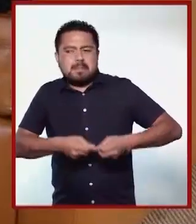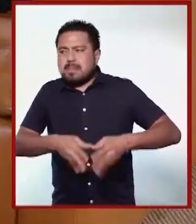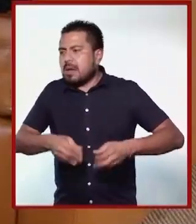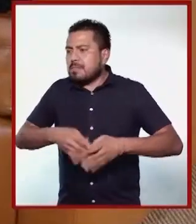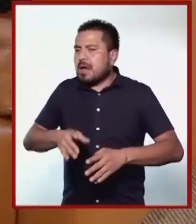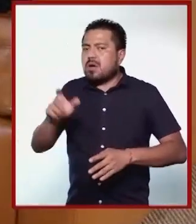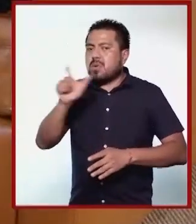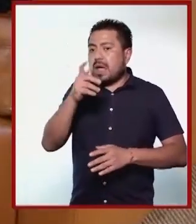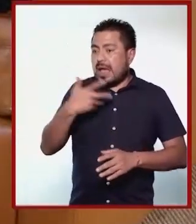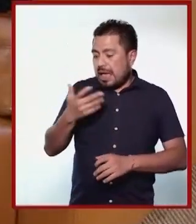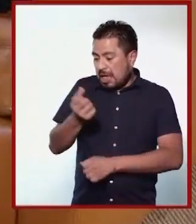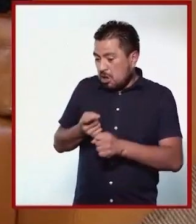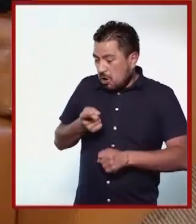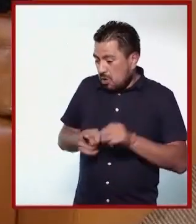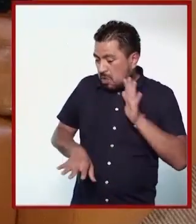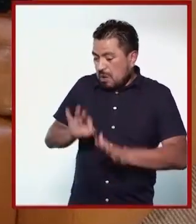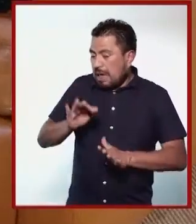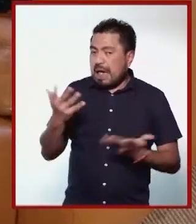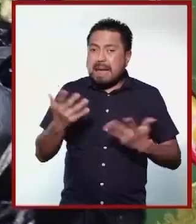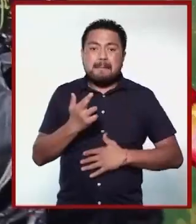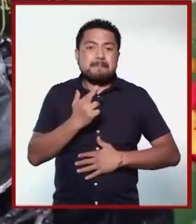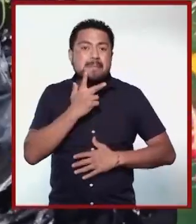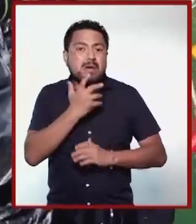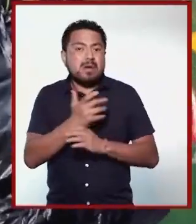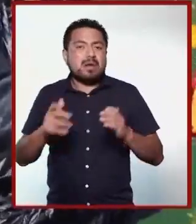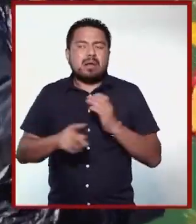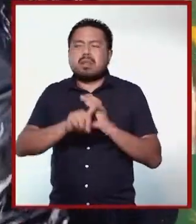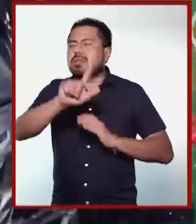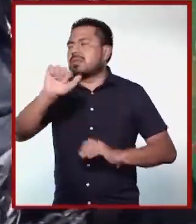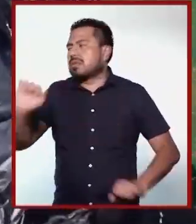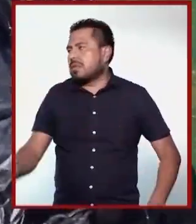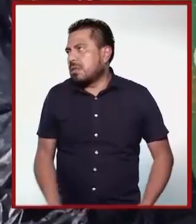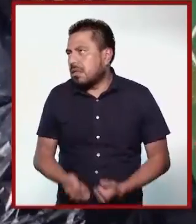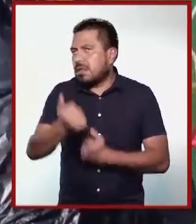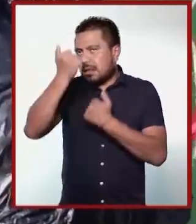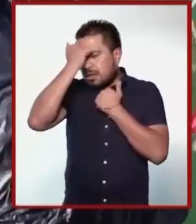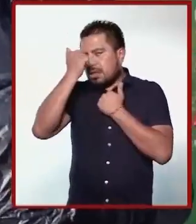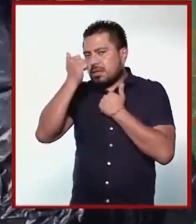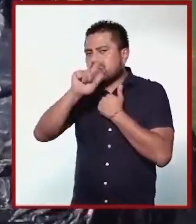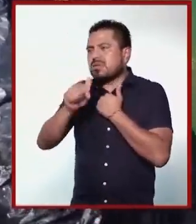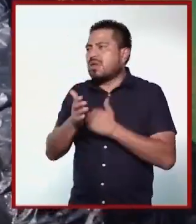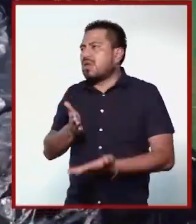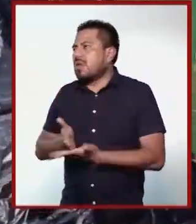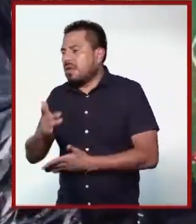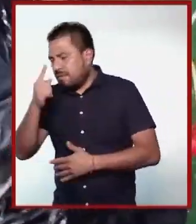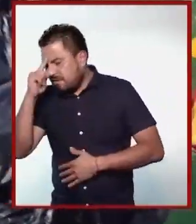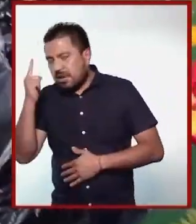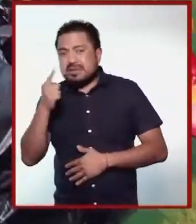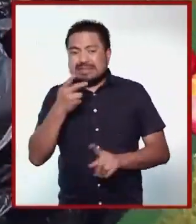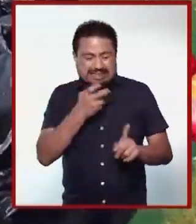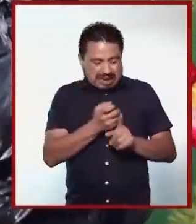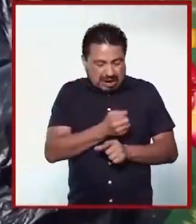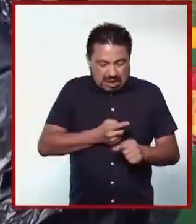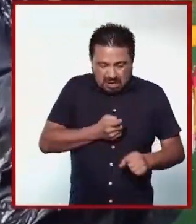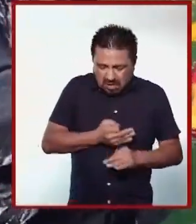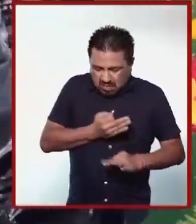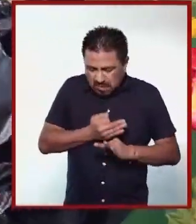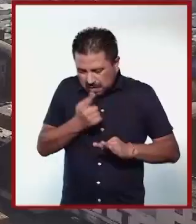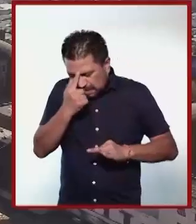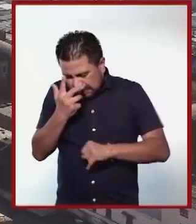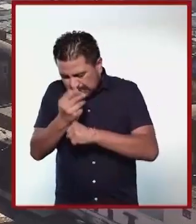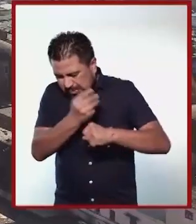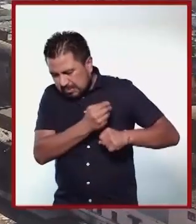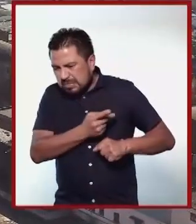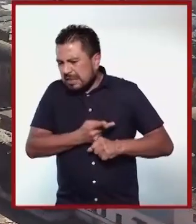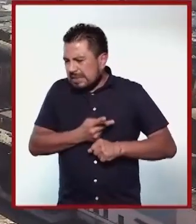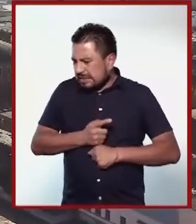tiene una gran oportunidad de hacer mejor las cosas, se arrepiente o se va por el camino fácil. Yo creo que esta es una gran oportunidad de replantear lo que está